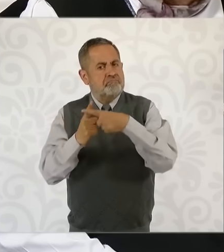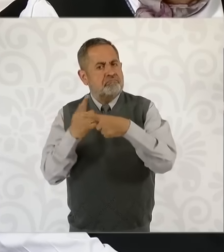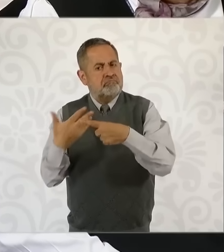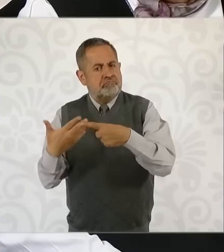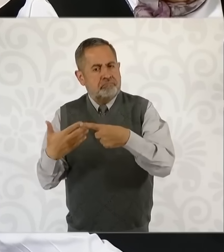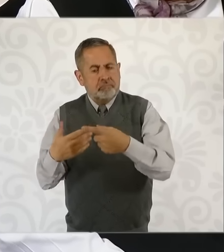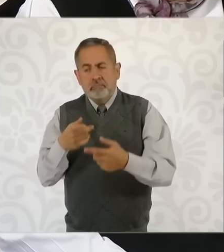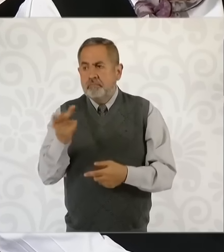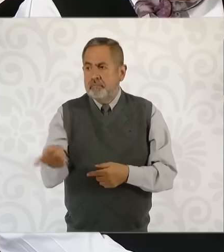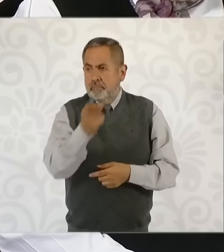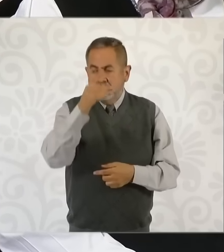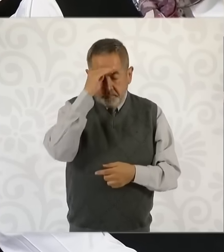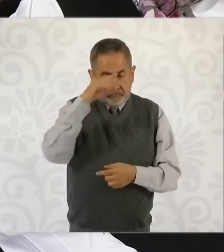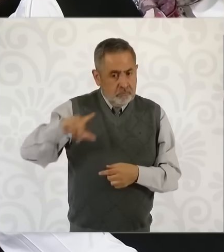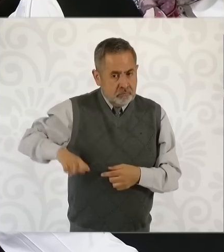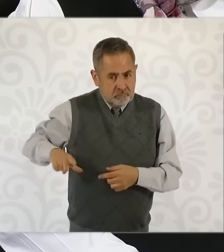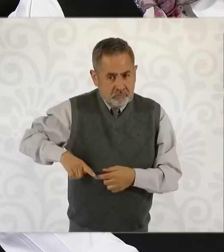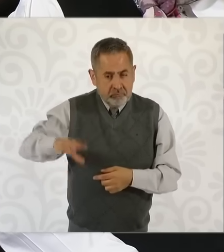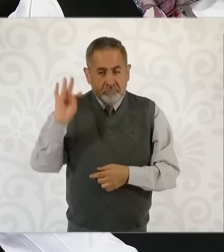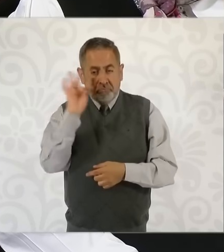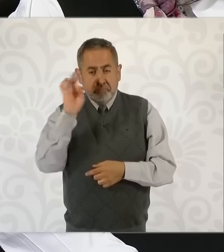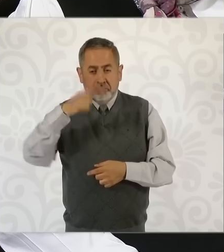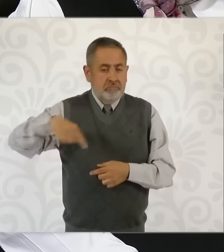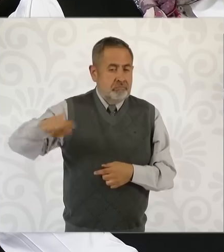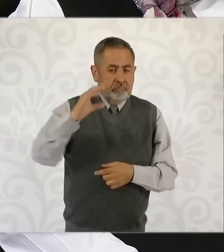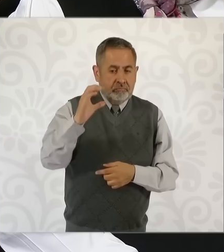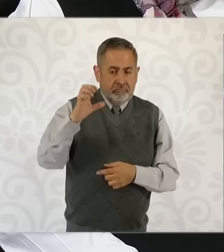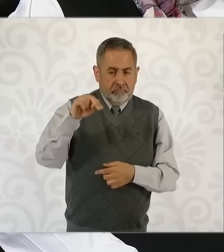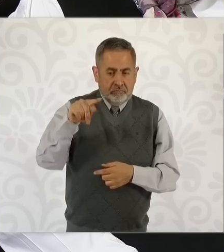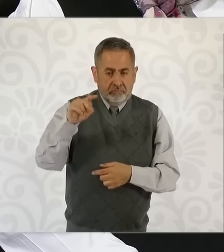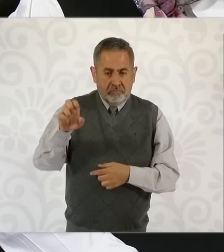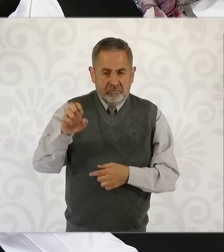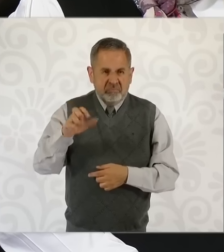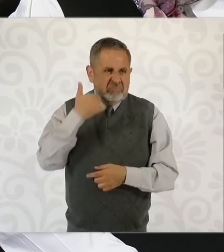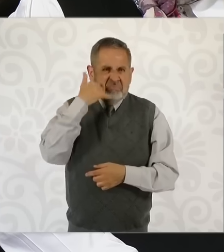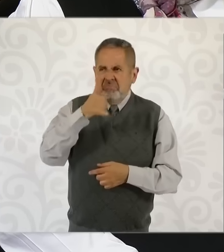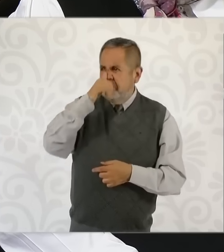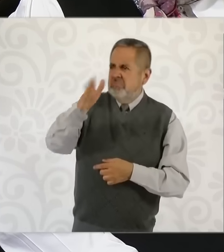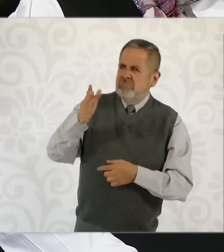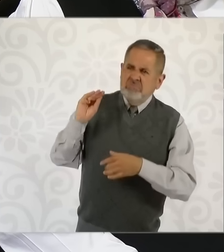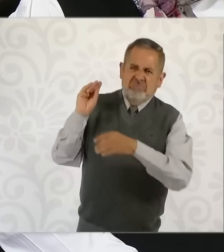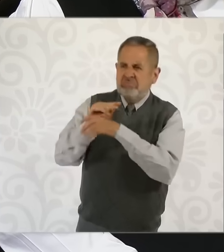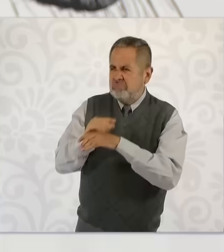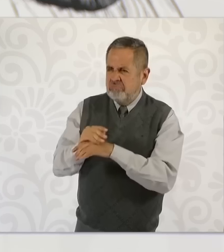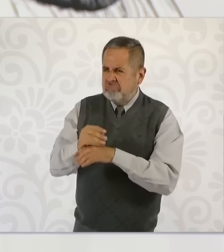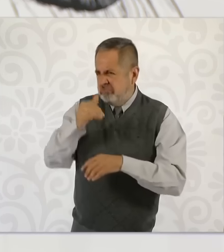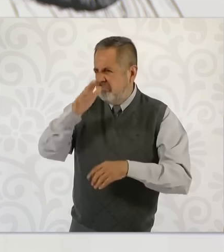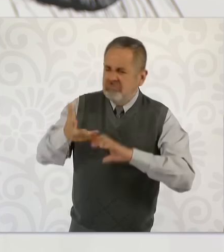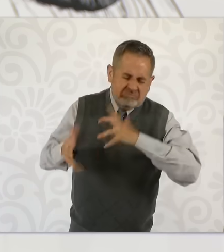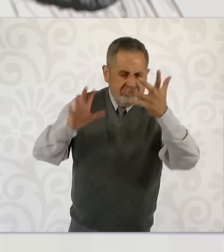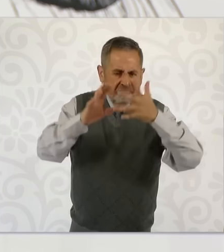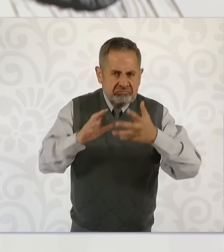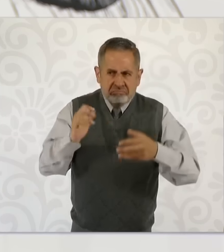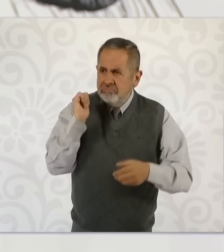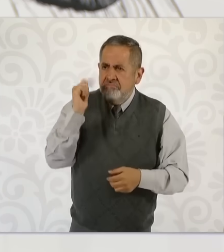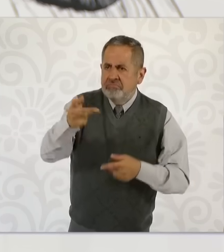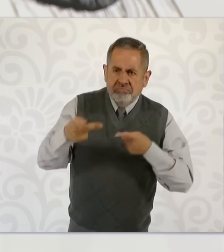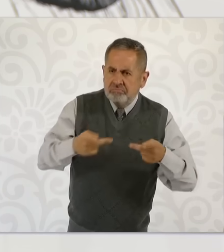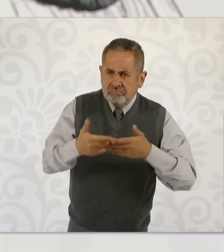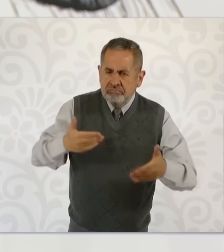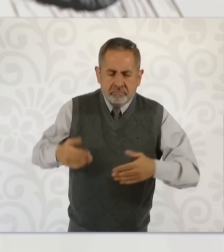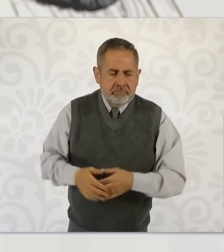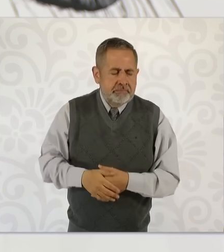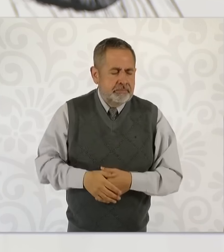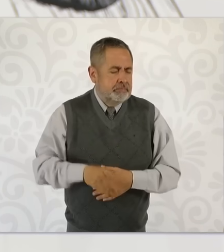gobierno está prevenido en el caso de que los maestros del CENTE quisieran sabotear algunas de pues las esperemos casillas. Que no. Y por de